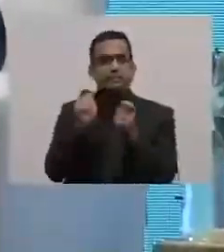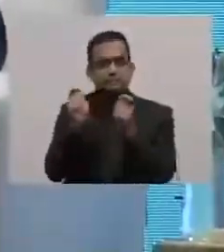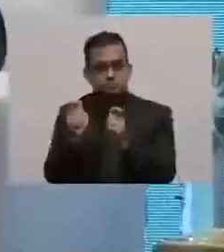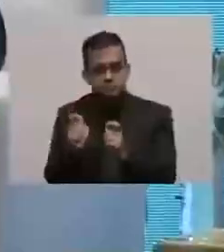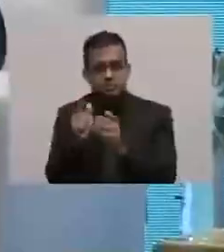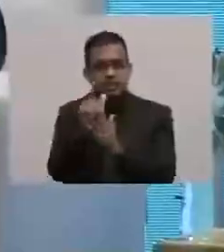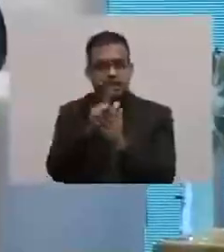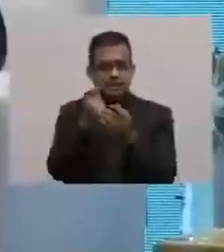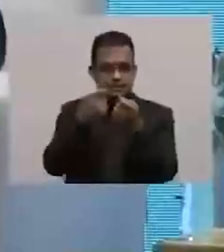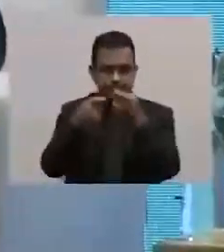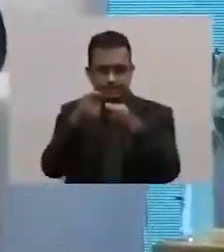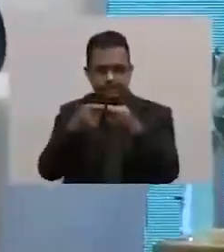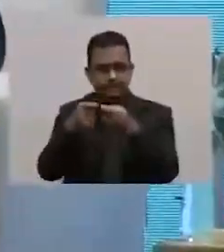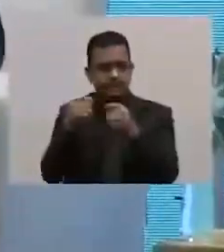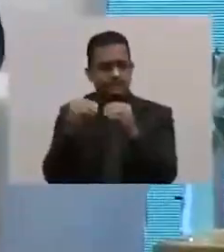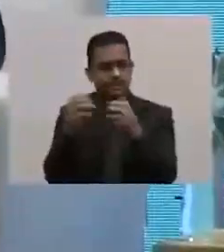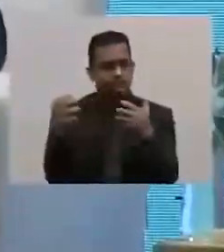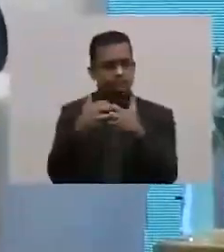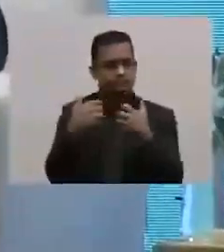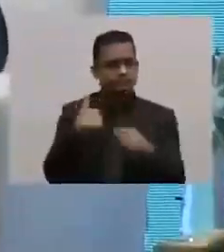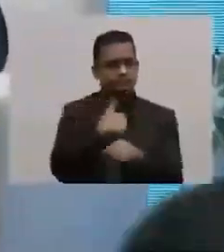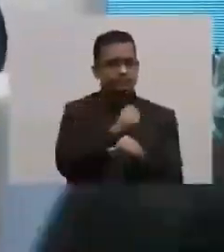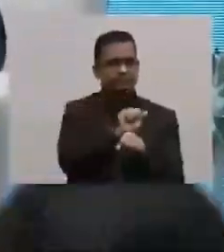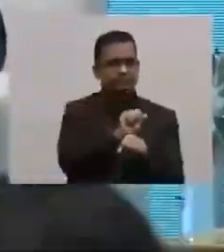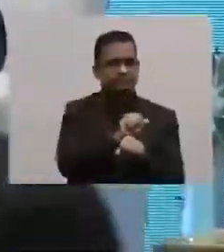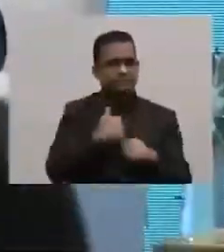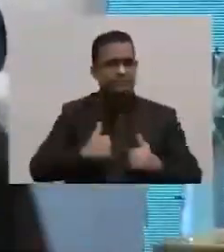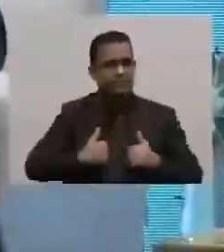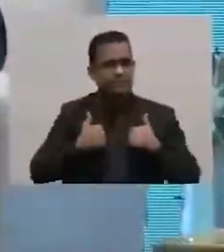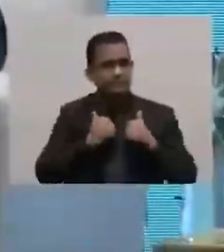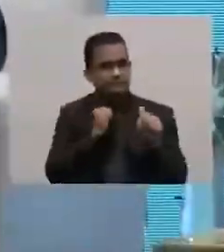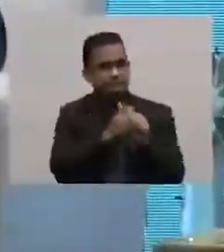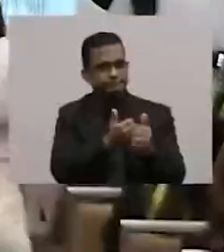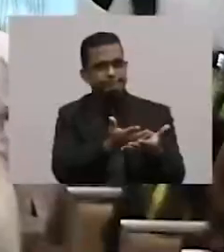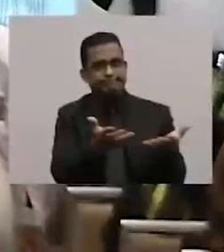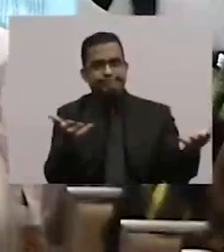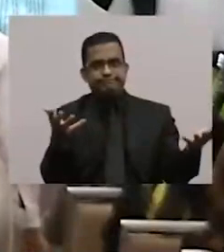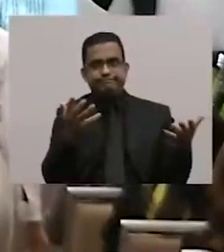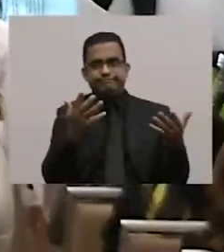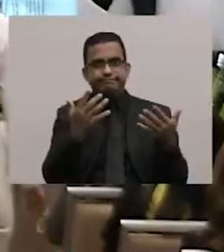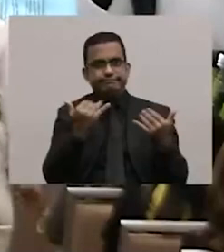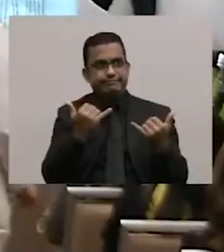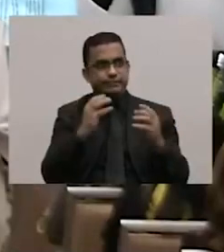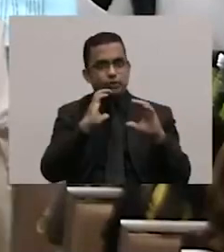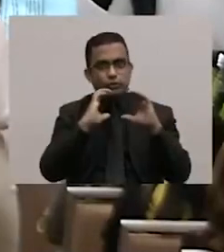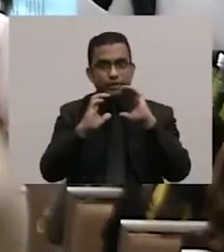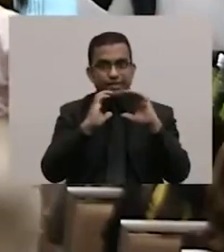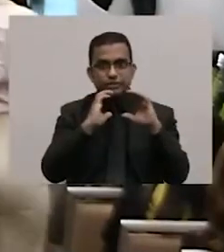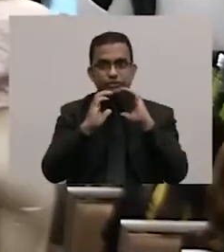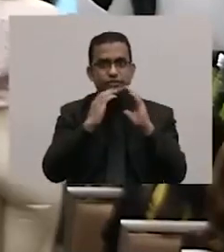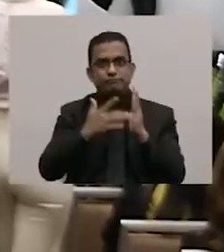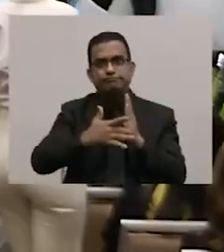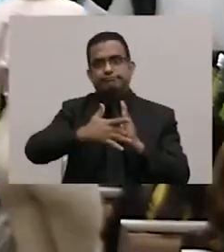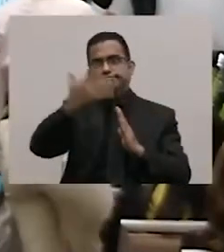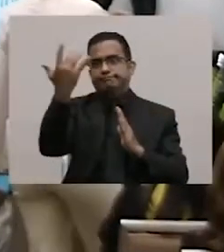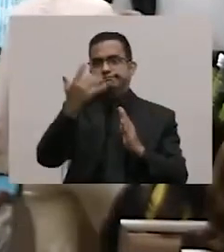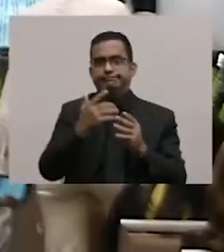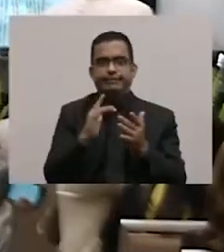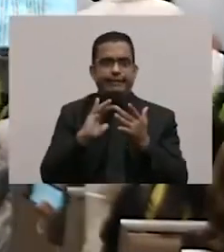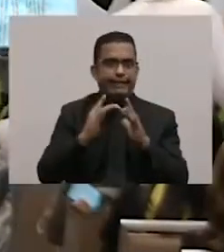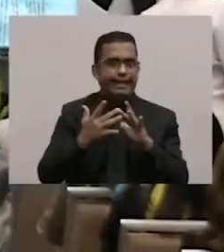para tener una ley adecuada a la nueva realidad comunicacional del que nos ha impuesto la nueva